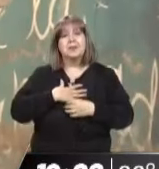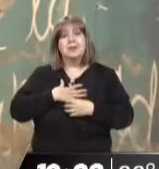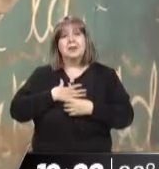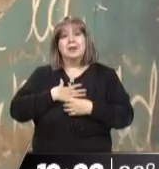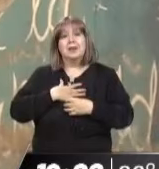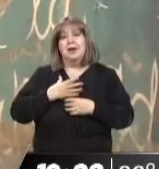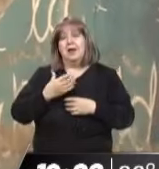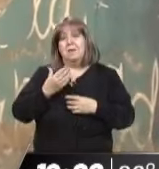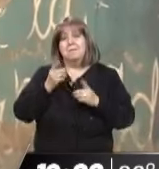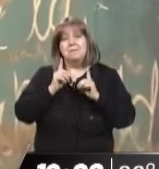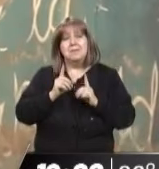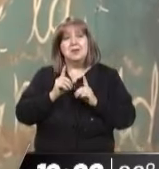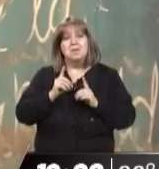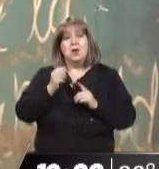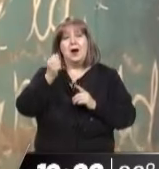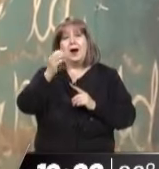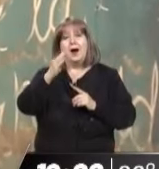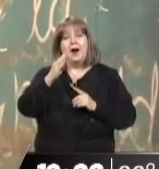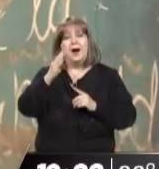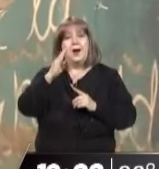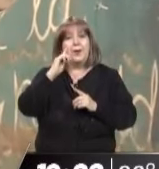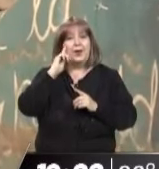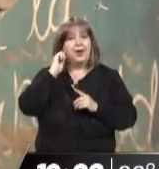un cordetito que llevaron al matadero,